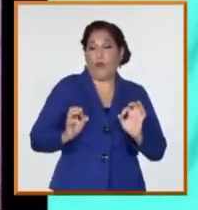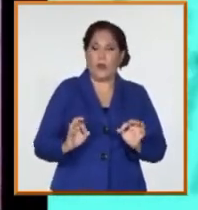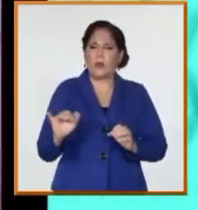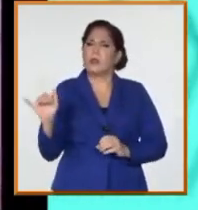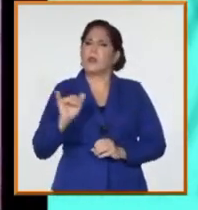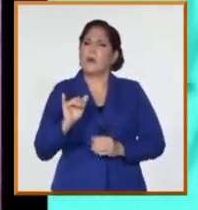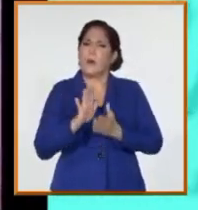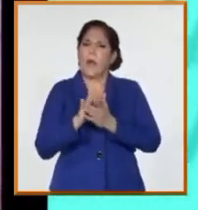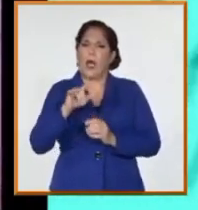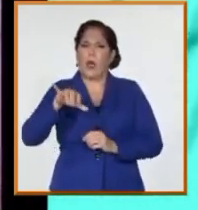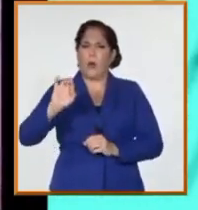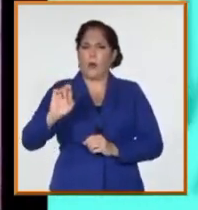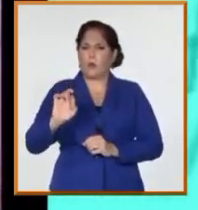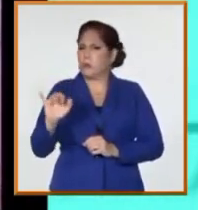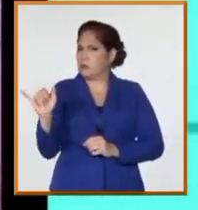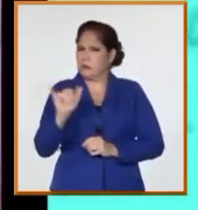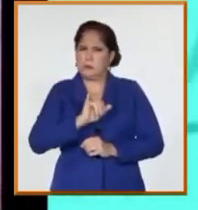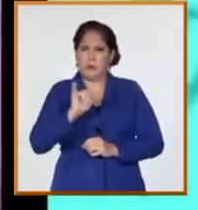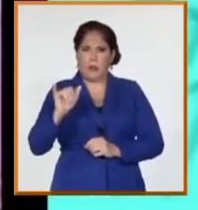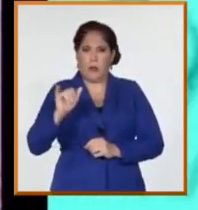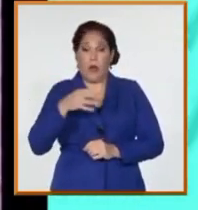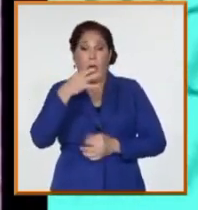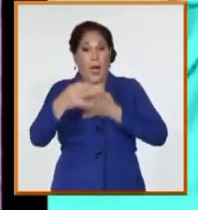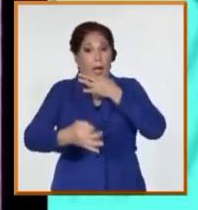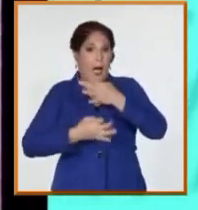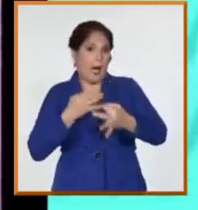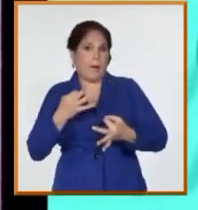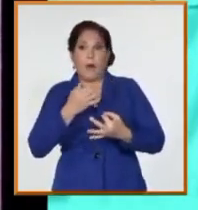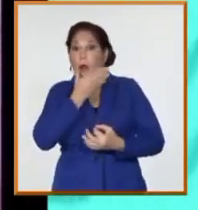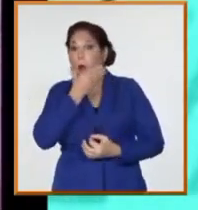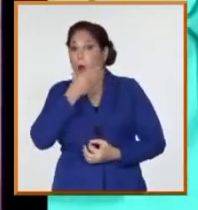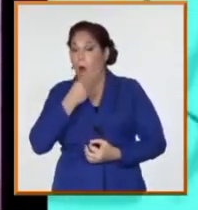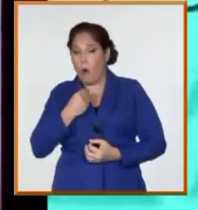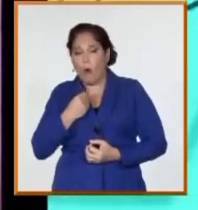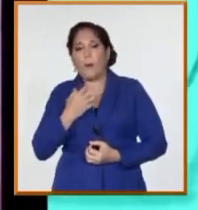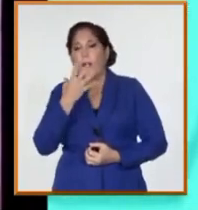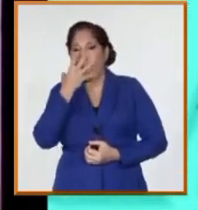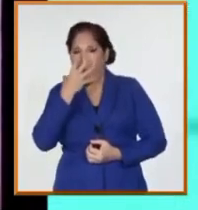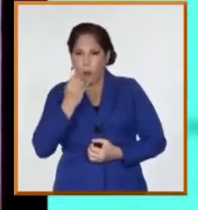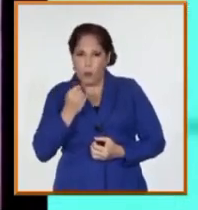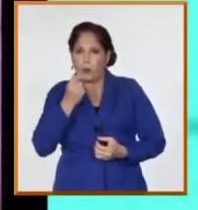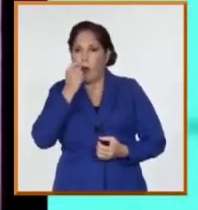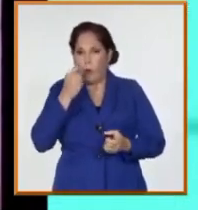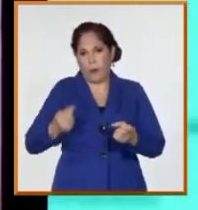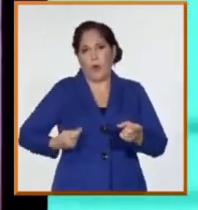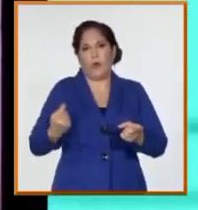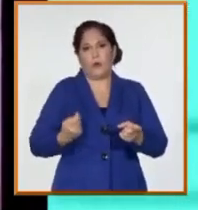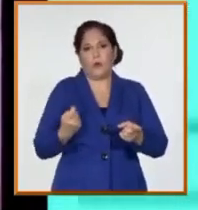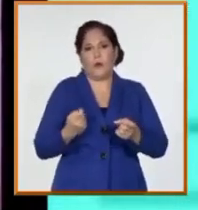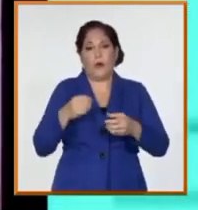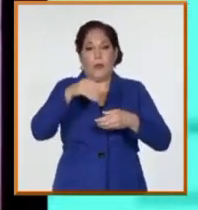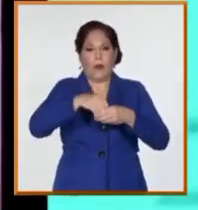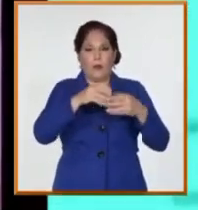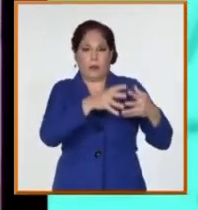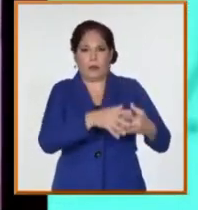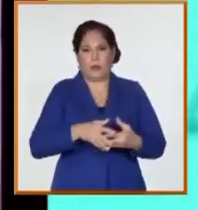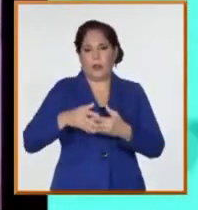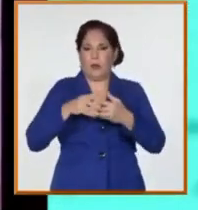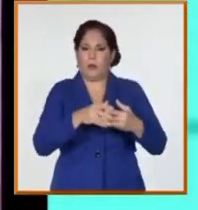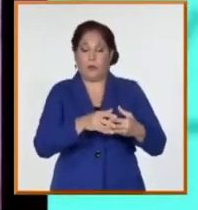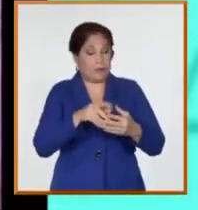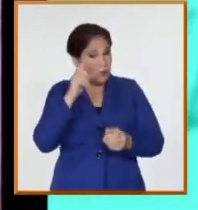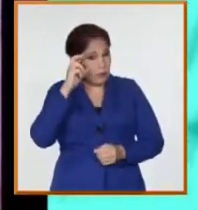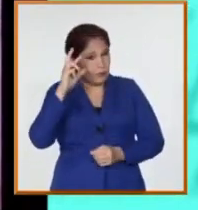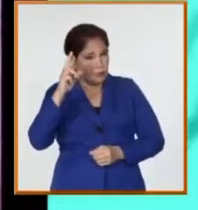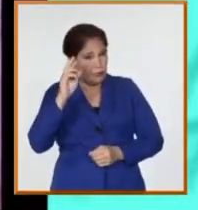la de malcom x y habla de cómo su juventud científica con este luchador de nuestro pueblo norteamericano fue